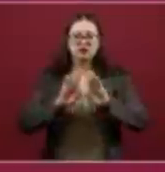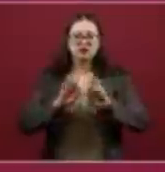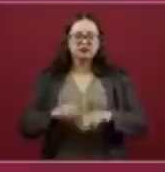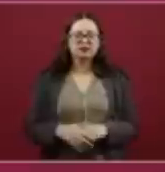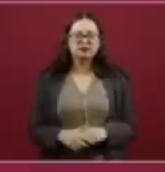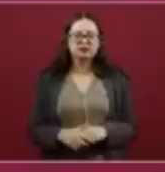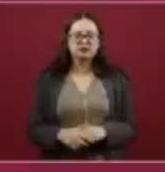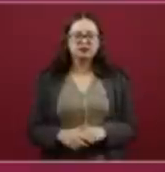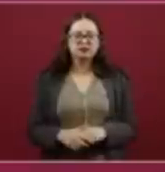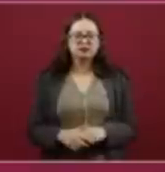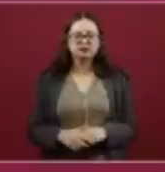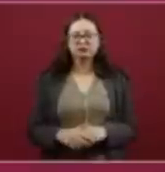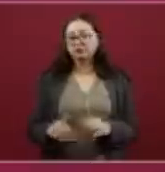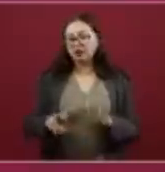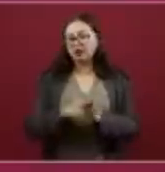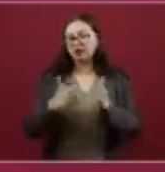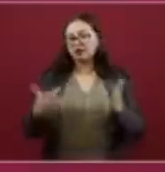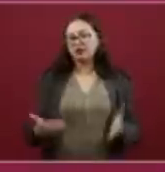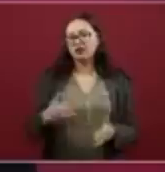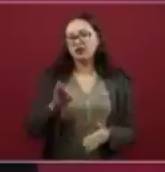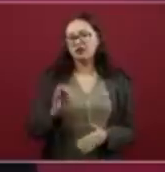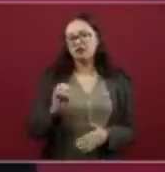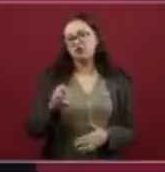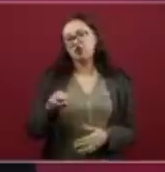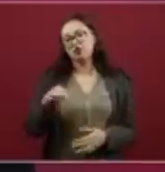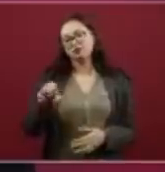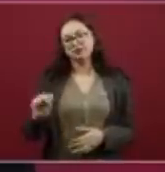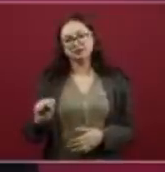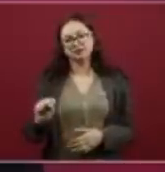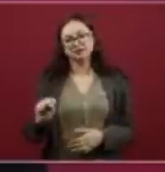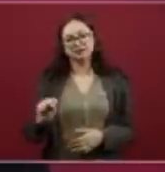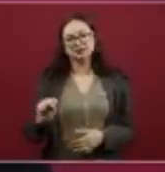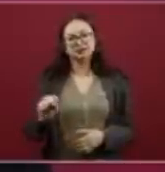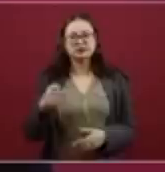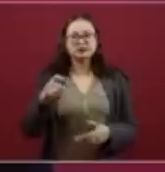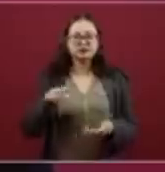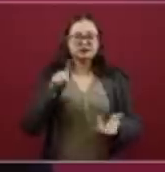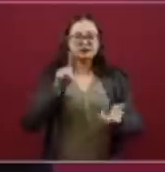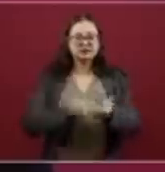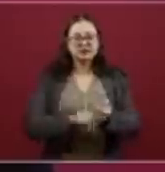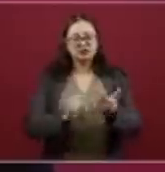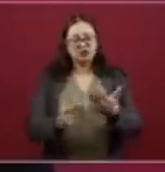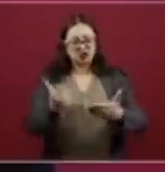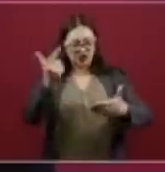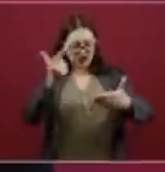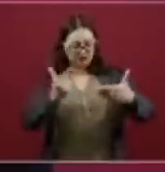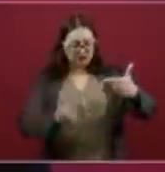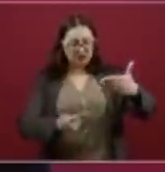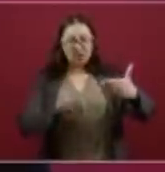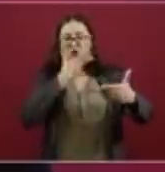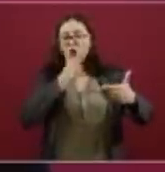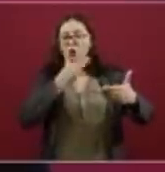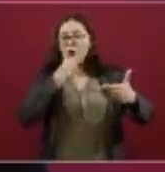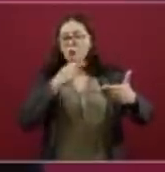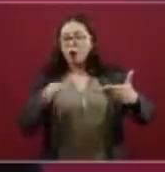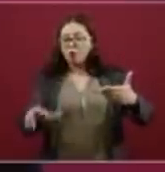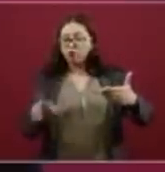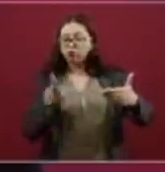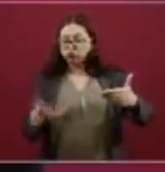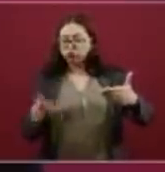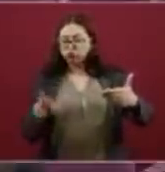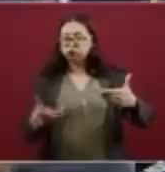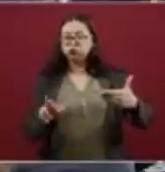La revista Forbes, en su lista de los hombres más ricos, cuando entró Salinas había